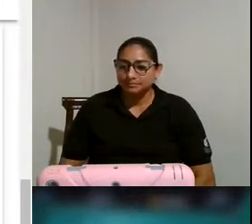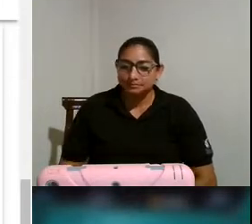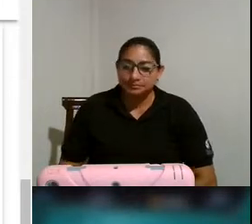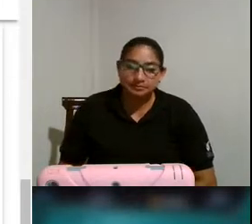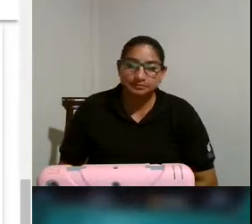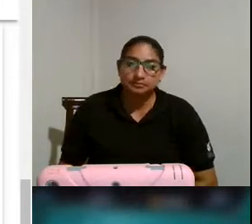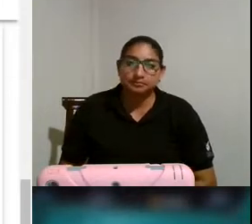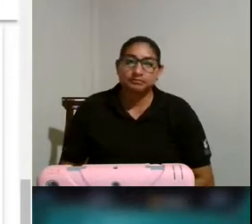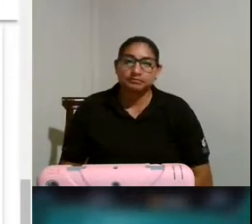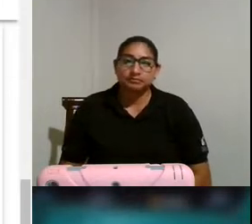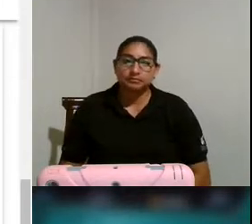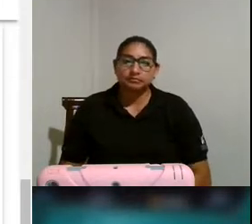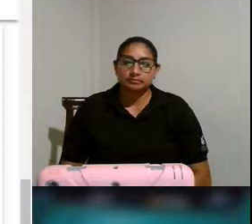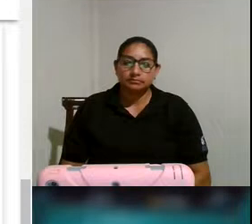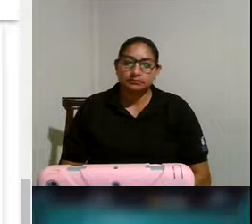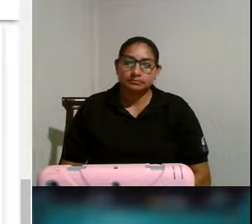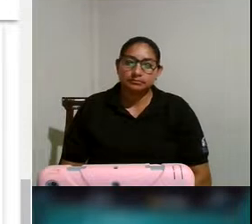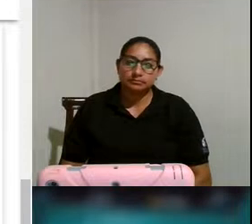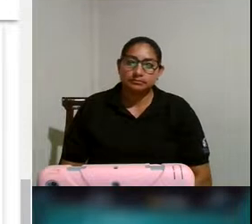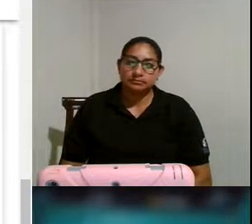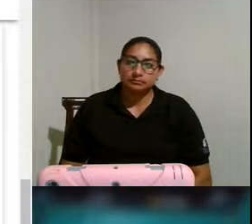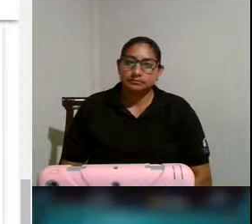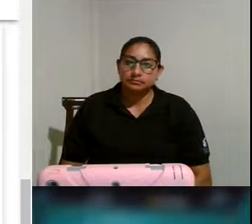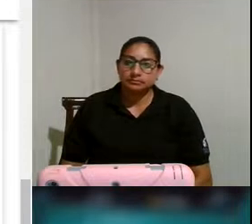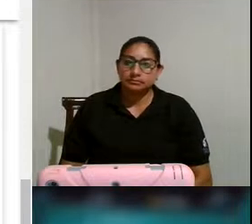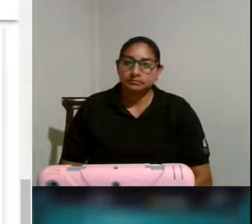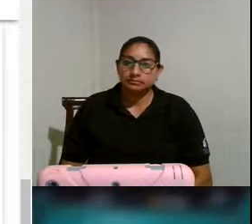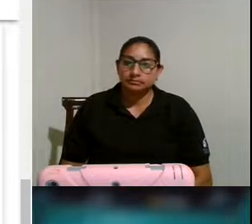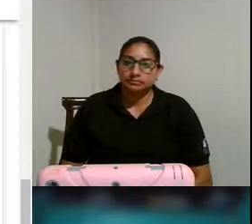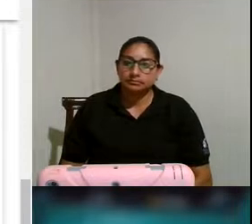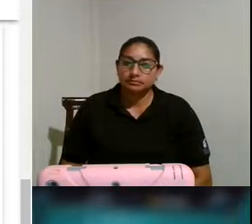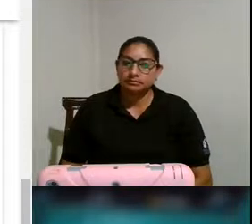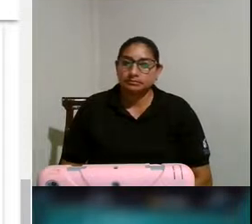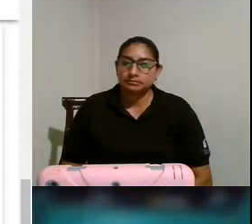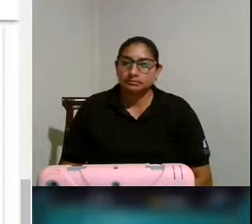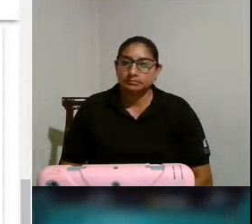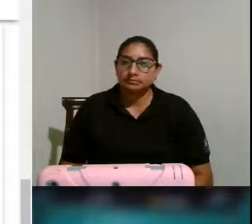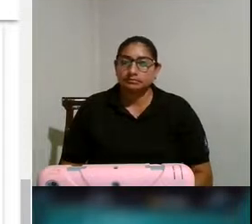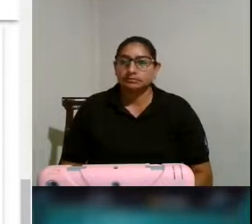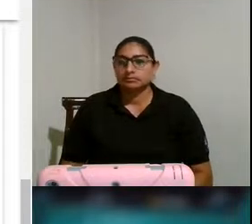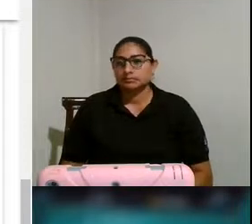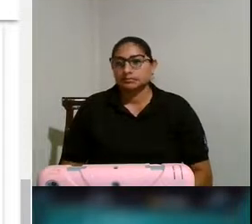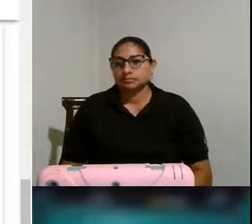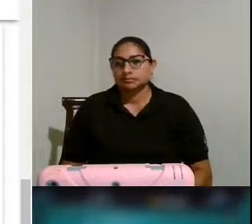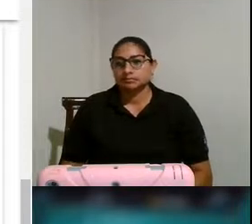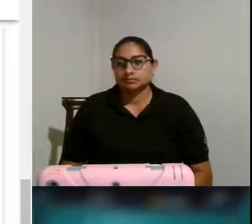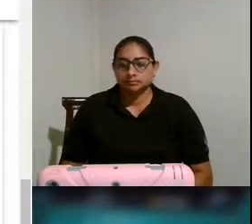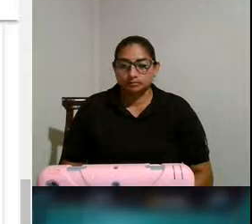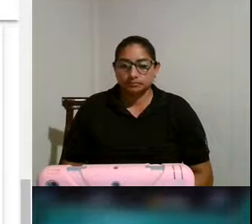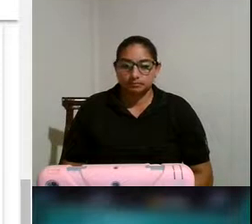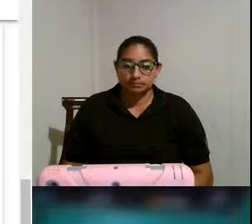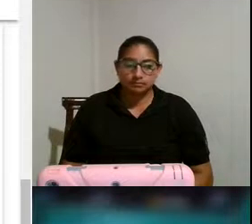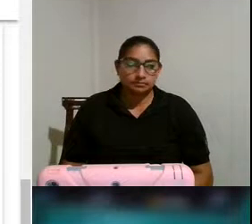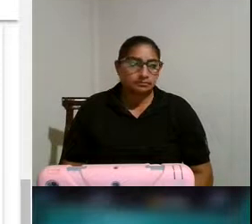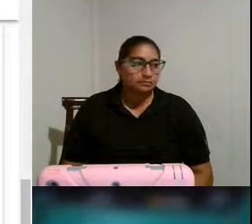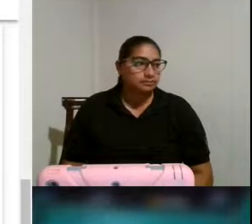Ok. Me apagan los micrófonos, por favor, si son tan amables, que hay un micrófono